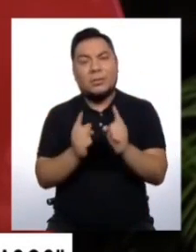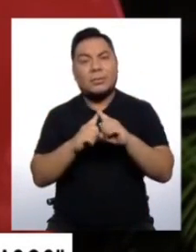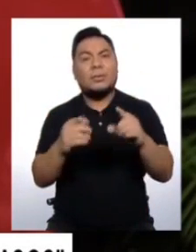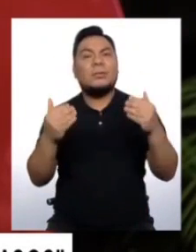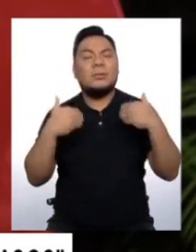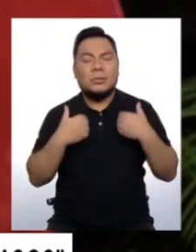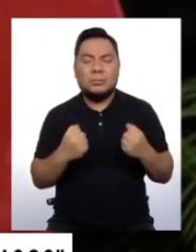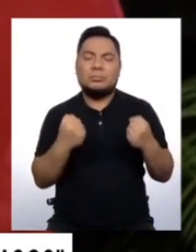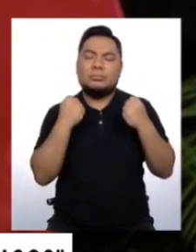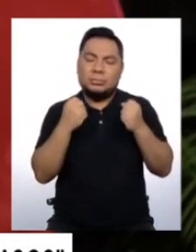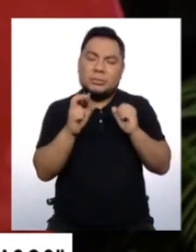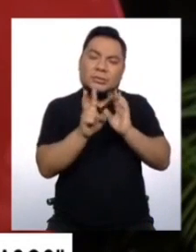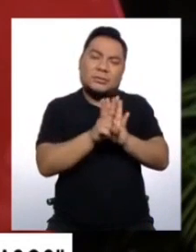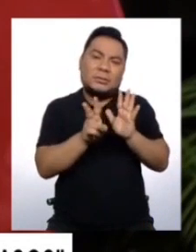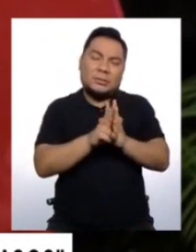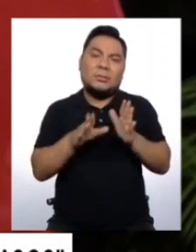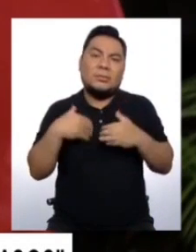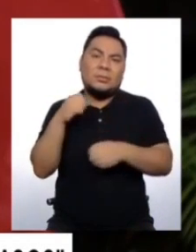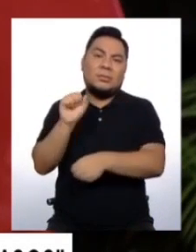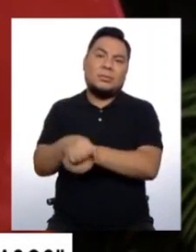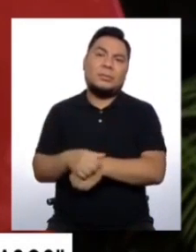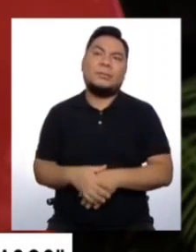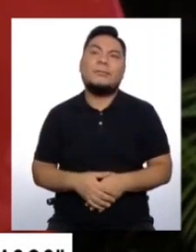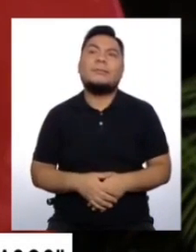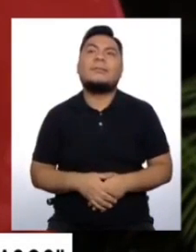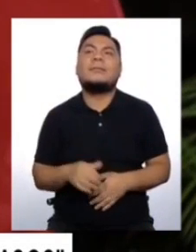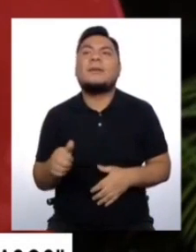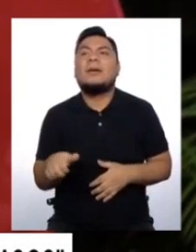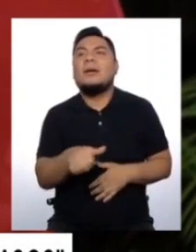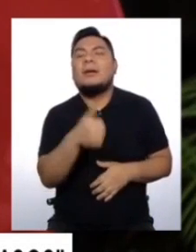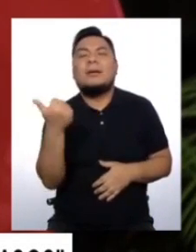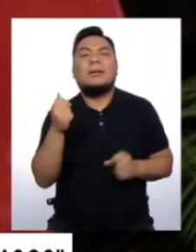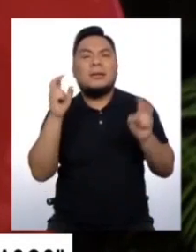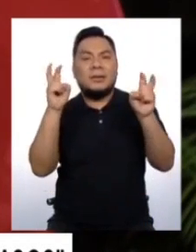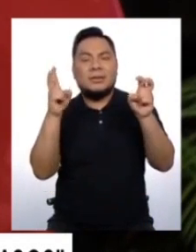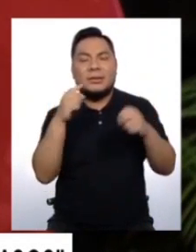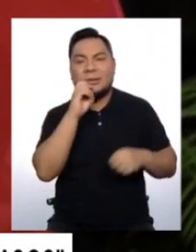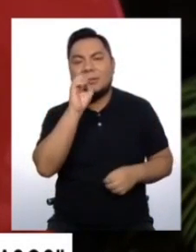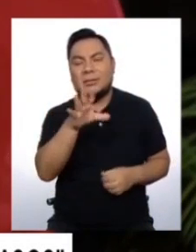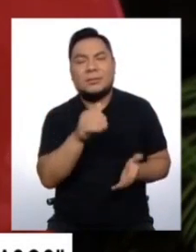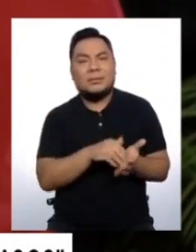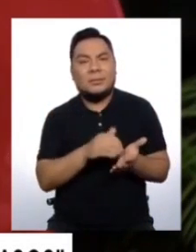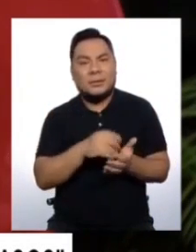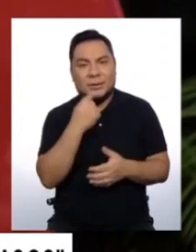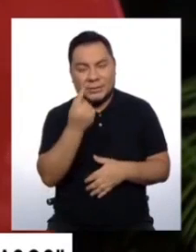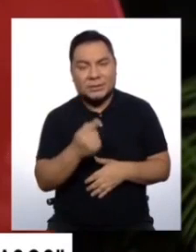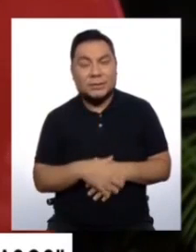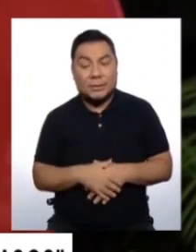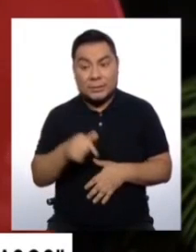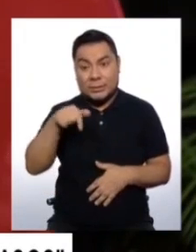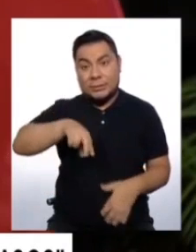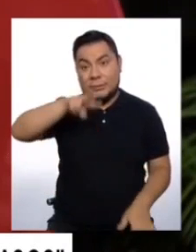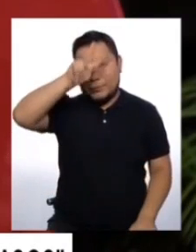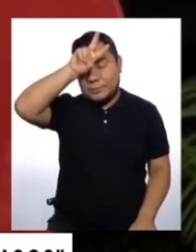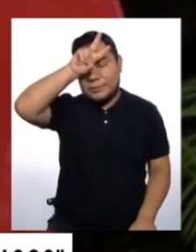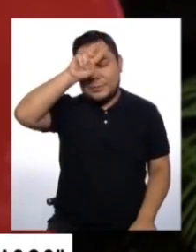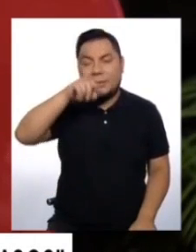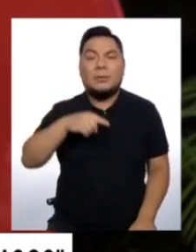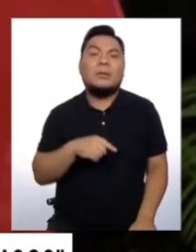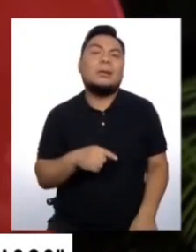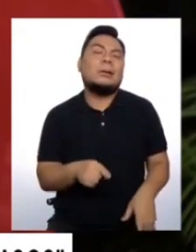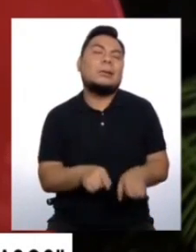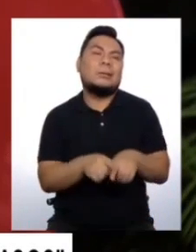tenemos la firme voluntad de combatirlo. Otro tema que es necesario también decirlo, ¿no? En el Perú hemos